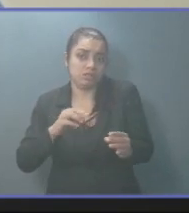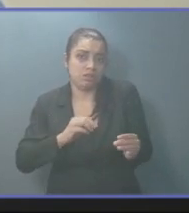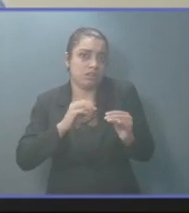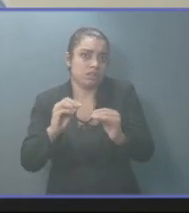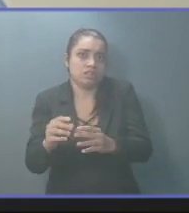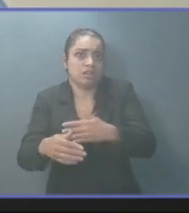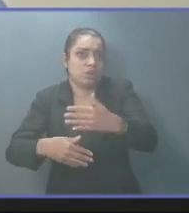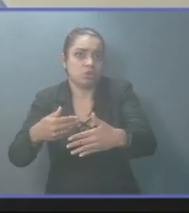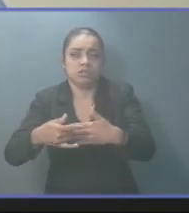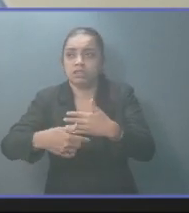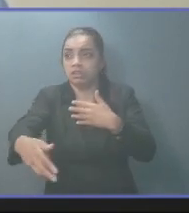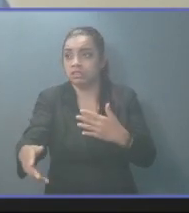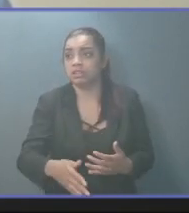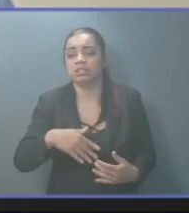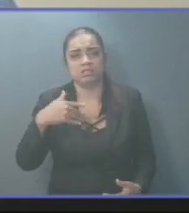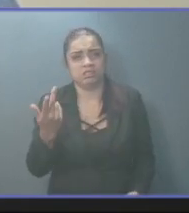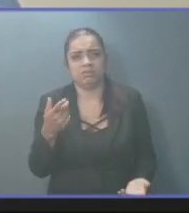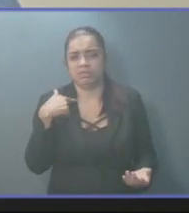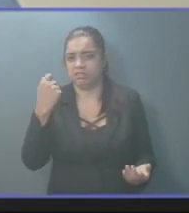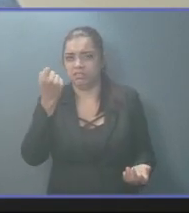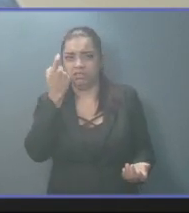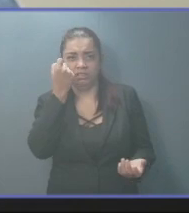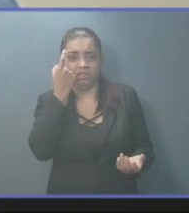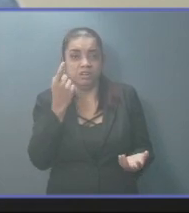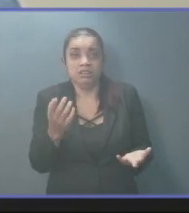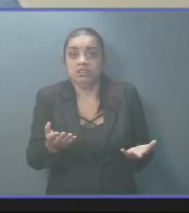le resulta incomprensible